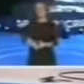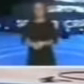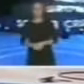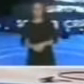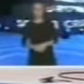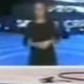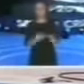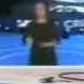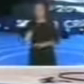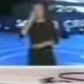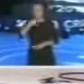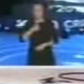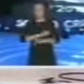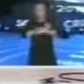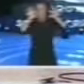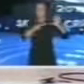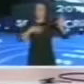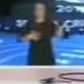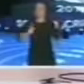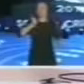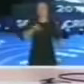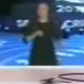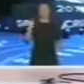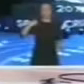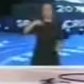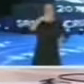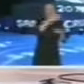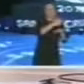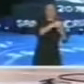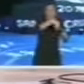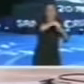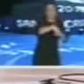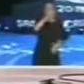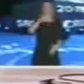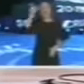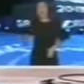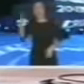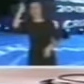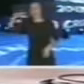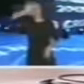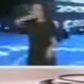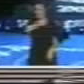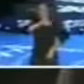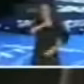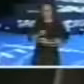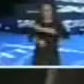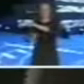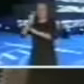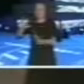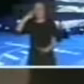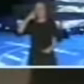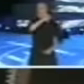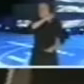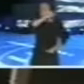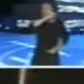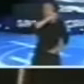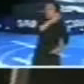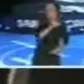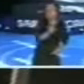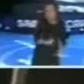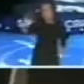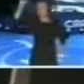Primero queremos aclarar si tenemos en clase algún peninsular. No sé qué quiere decir tu rayo, aquí lo que decimos es